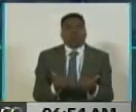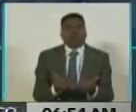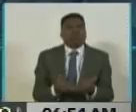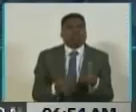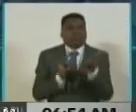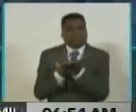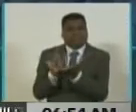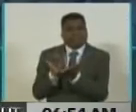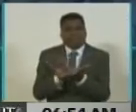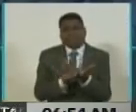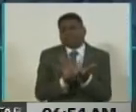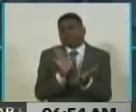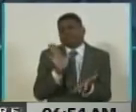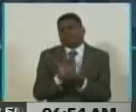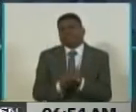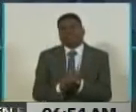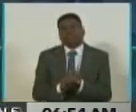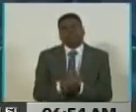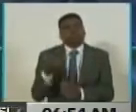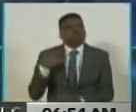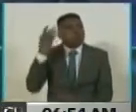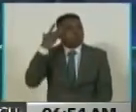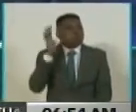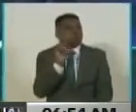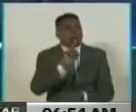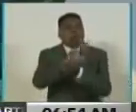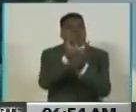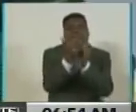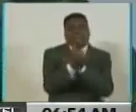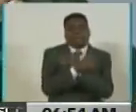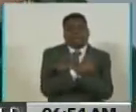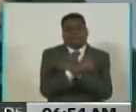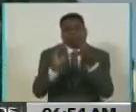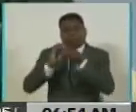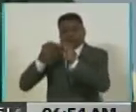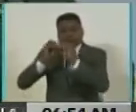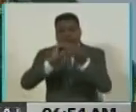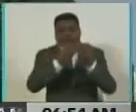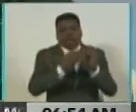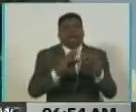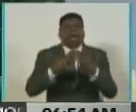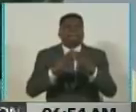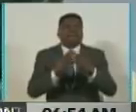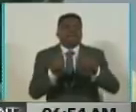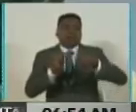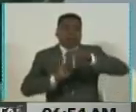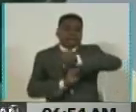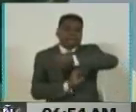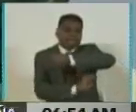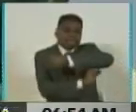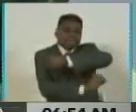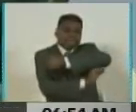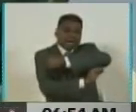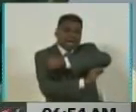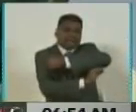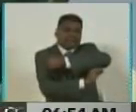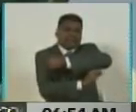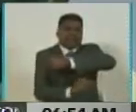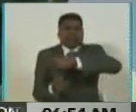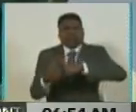sacarlo. Yo me imagino que ellos se van a reestructurar, pero supongo que las bases de la oposición deben estar pidiendo